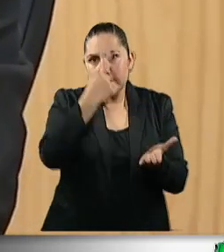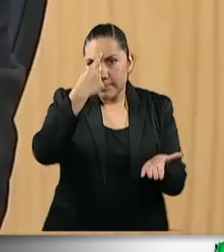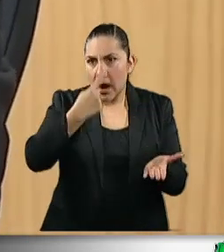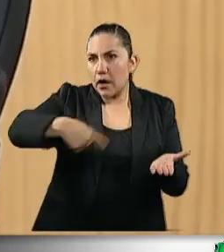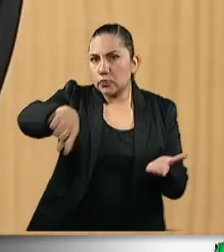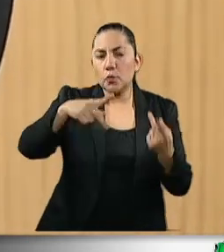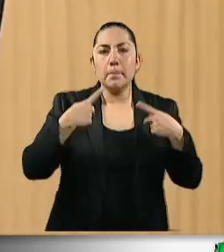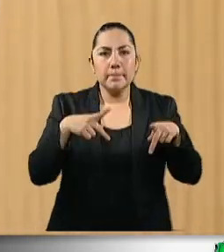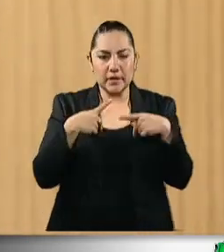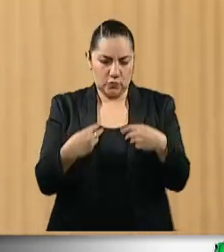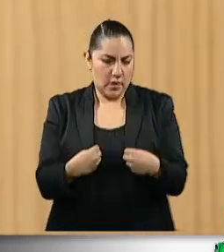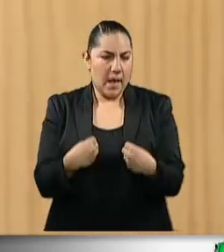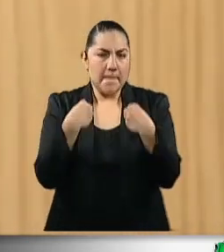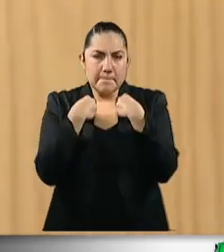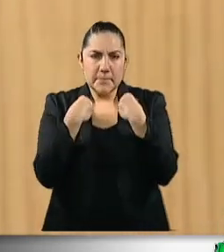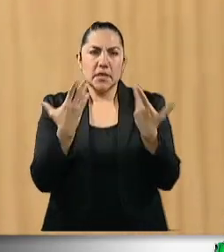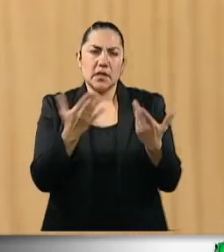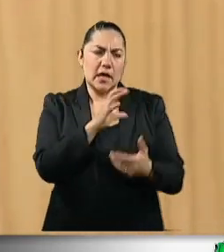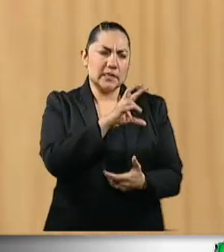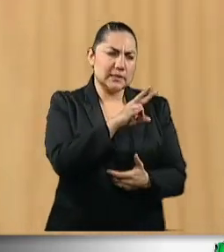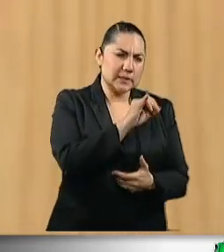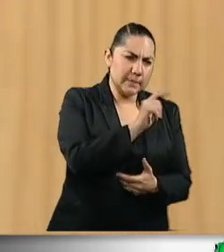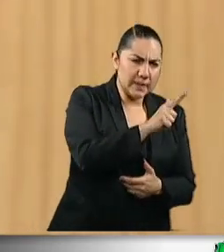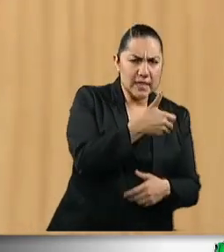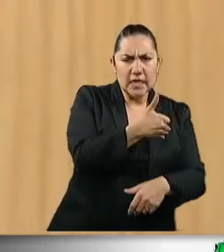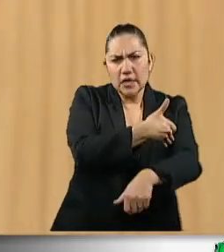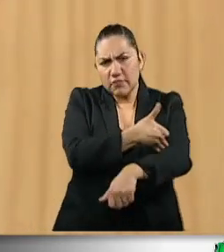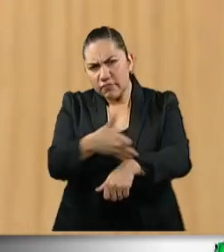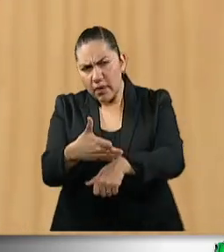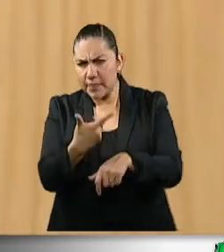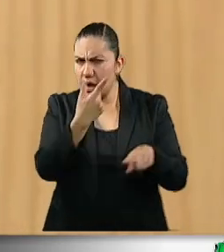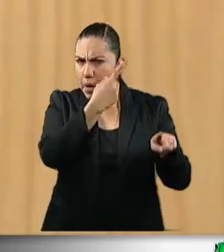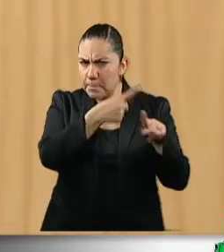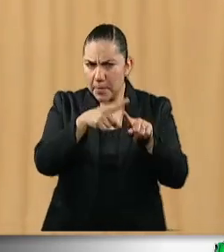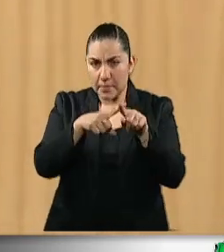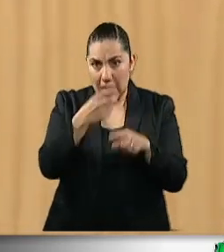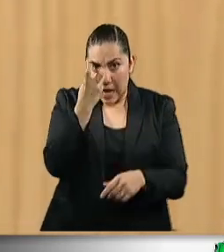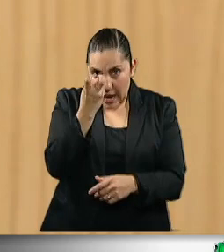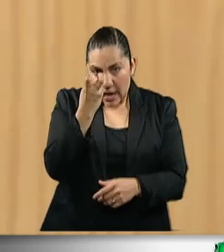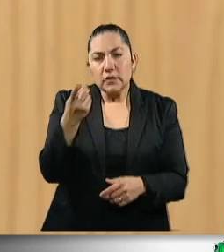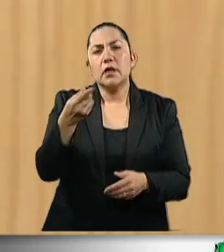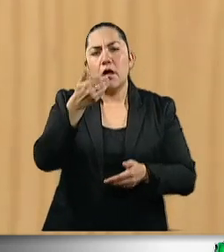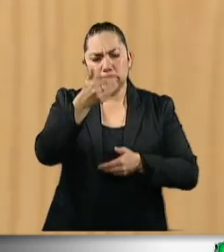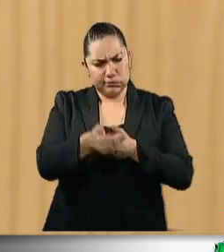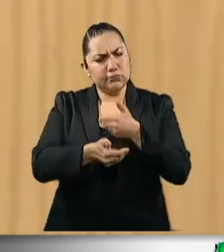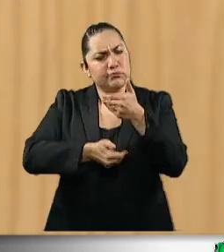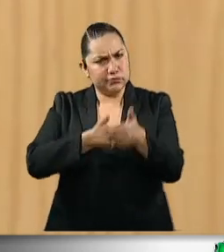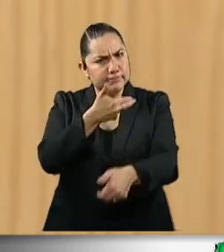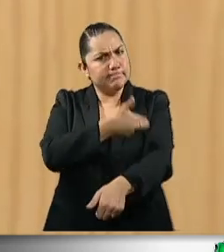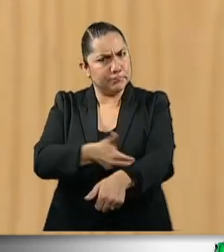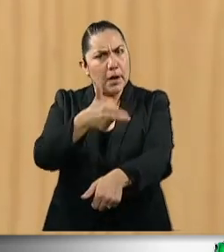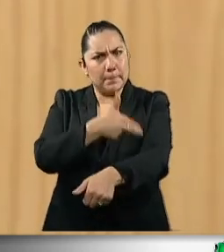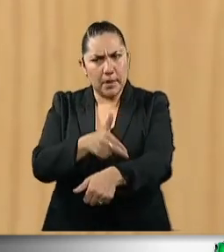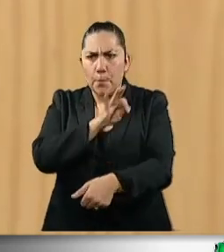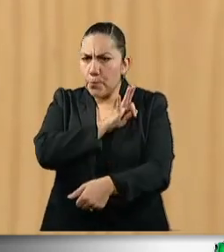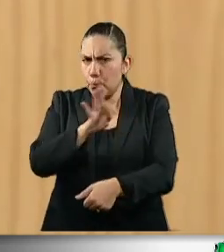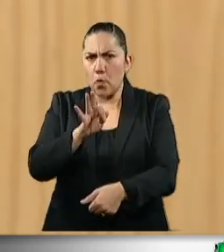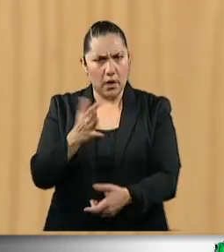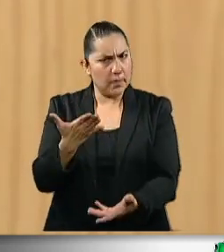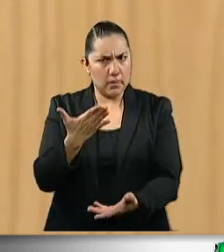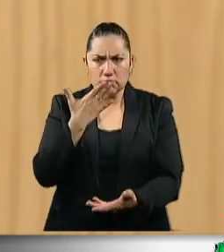y que bueno, pues las personas encuentren procedimientos ágiles, como lo comentaba la senadora Sánchez Cordero,